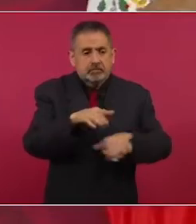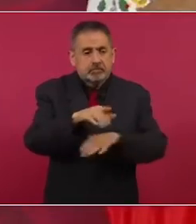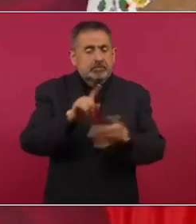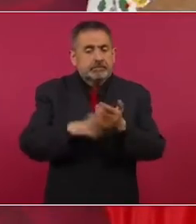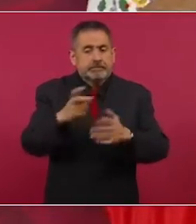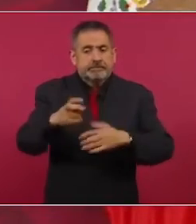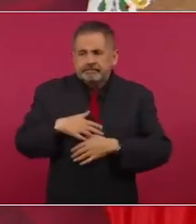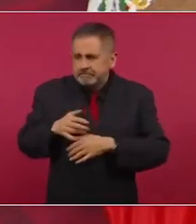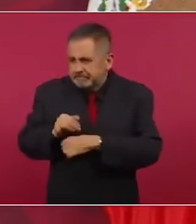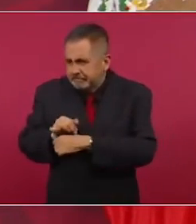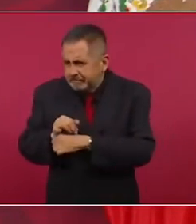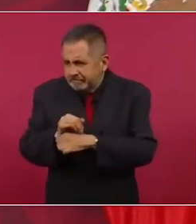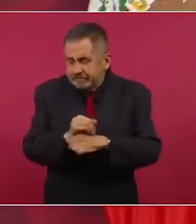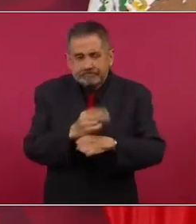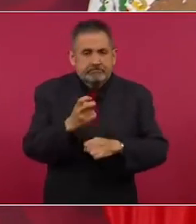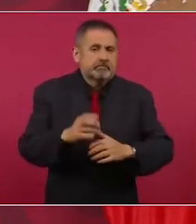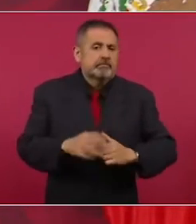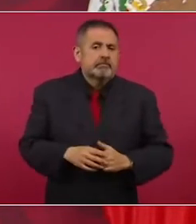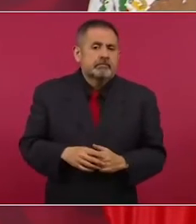Una investigación.